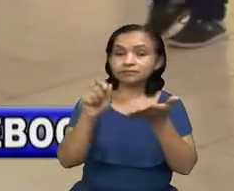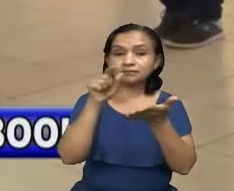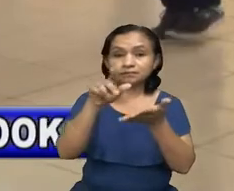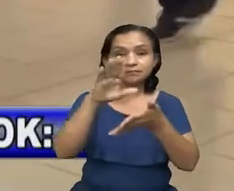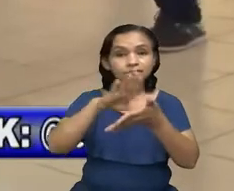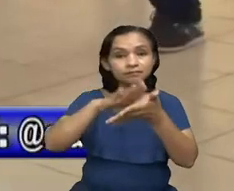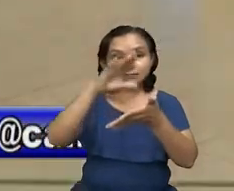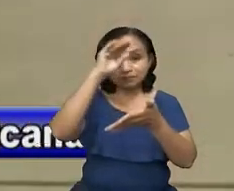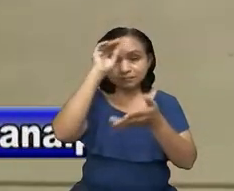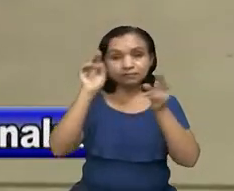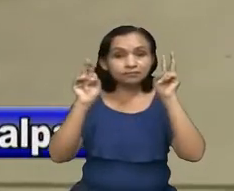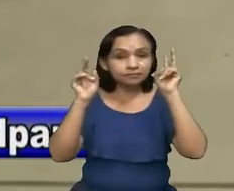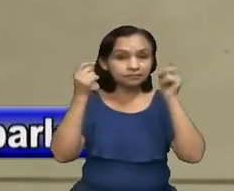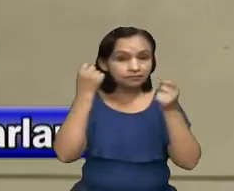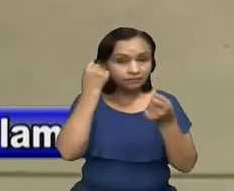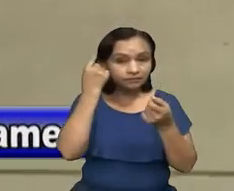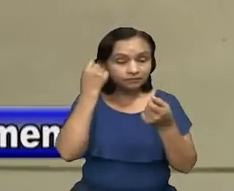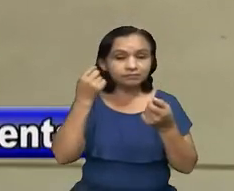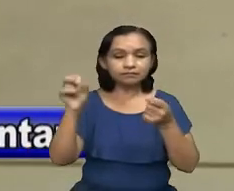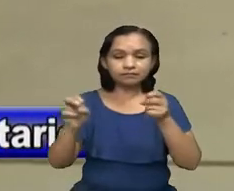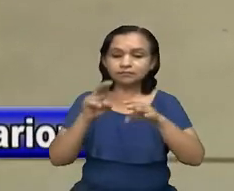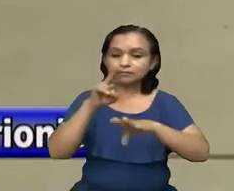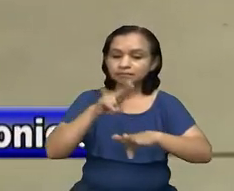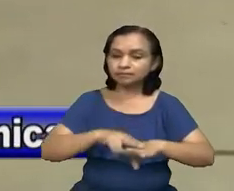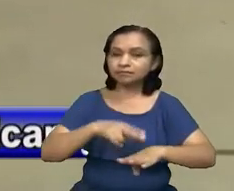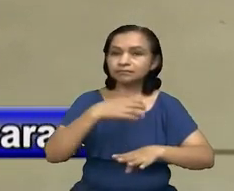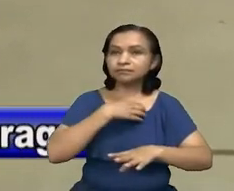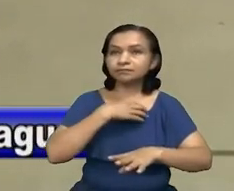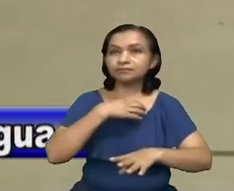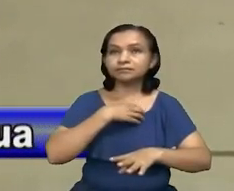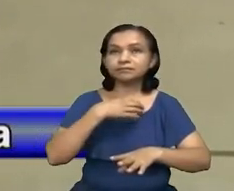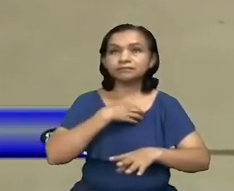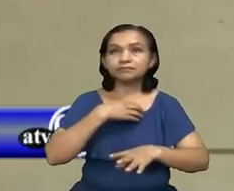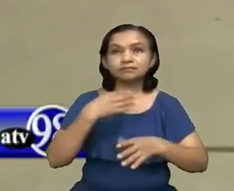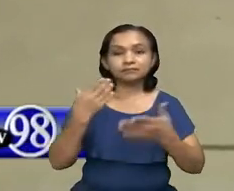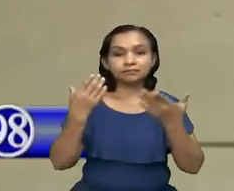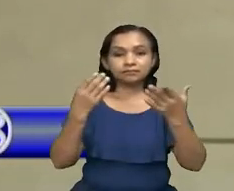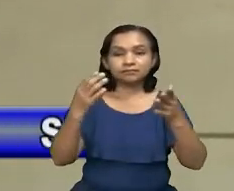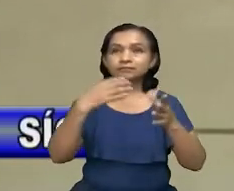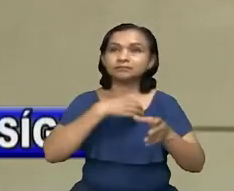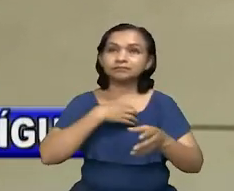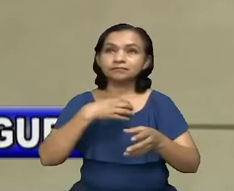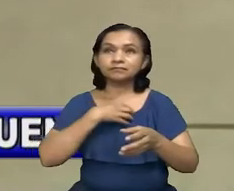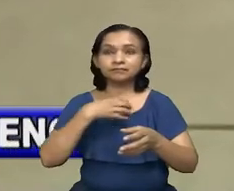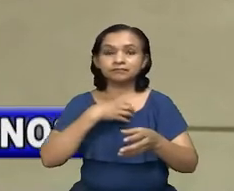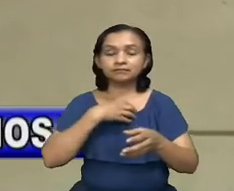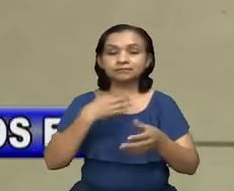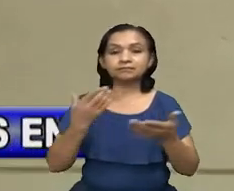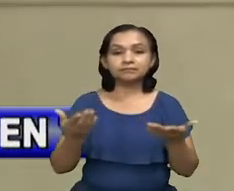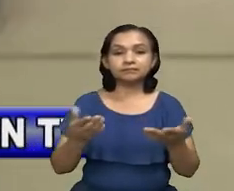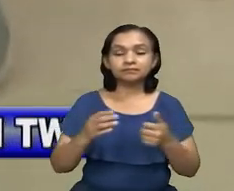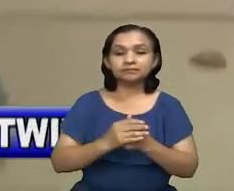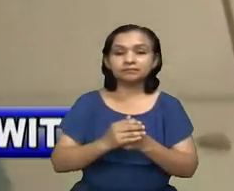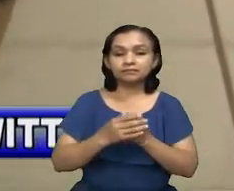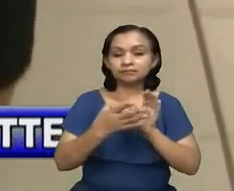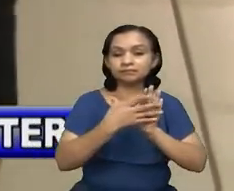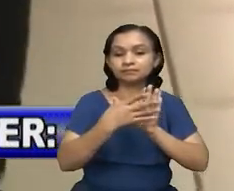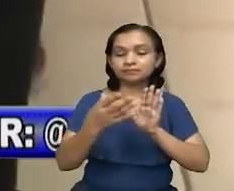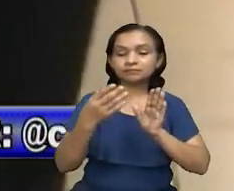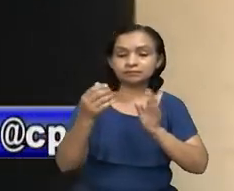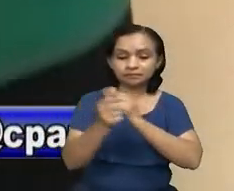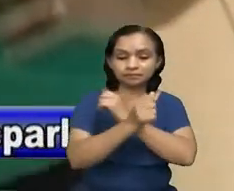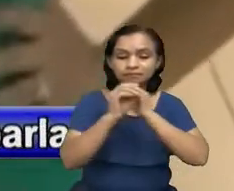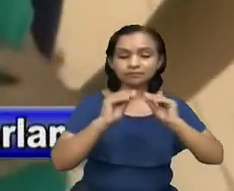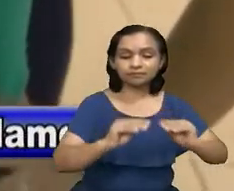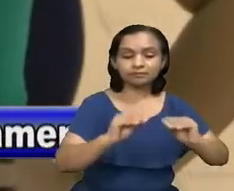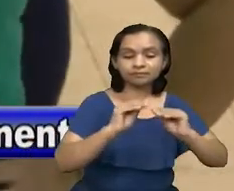concepto de su nacionalidad, de sus manifestaciones propias, para que la transmitan a sus alumnos y que